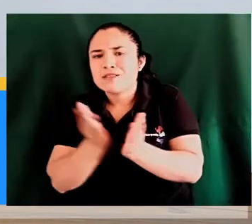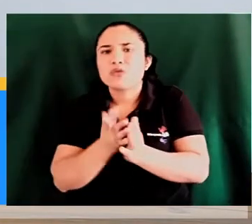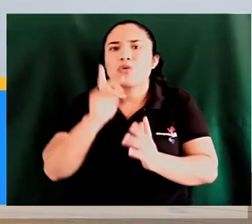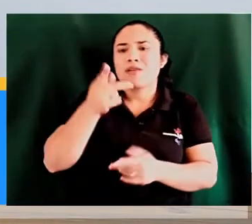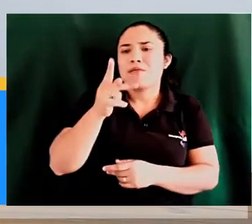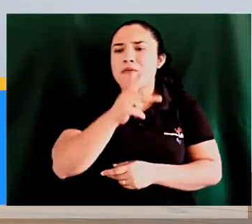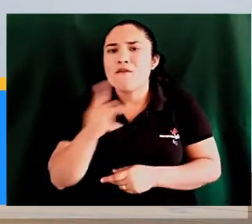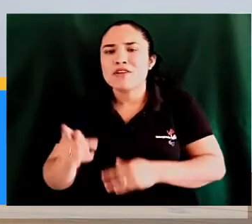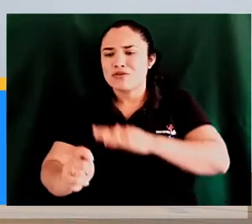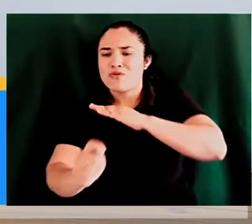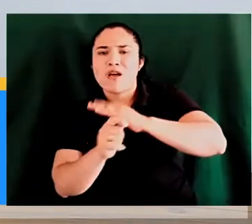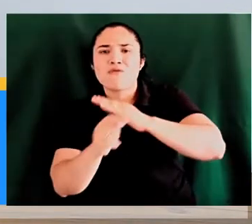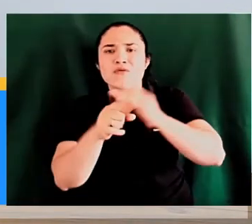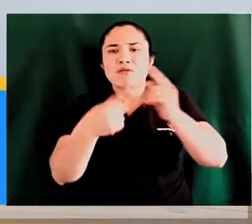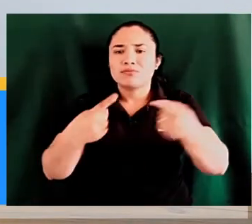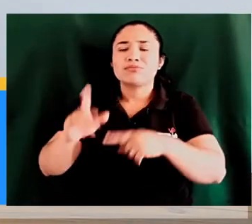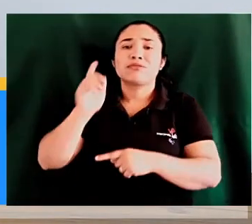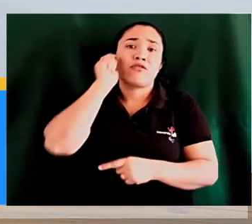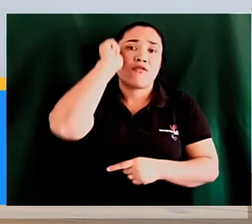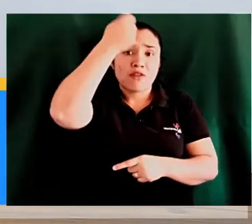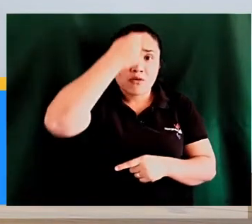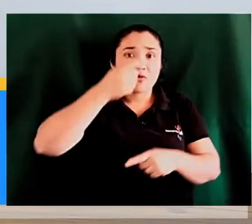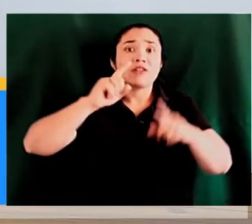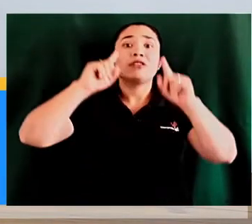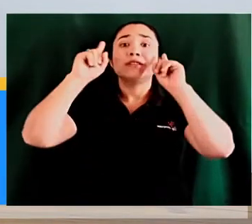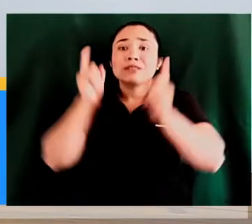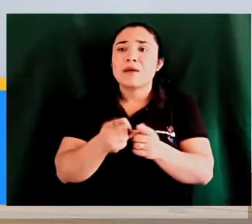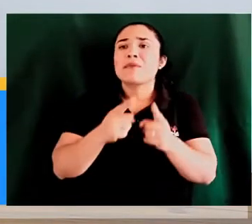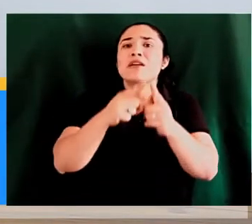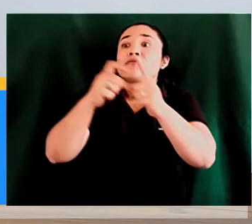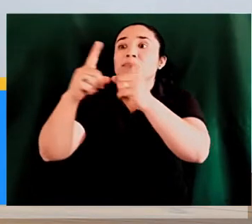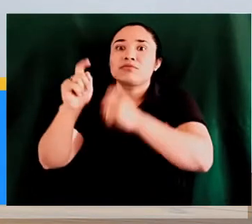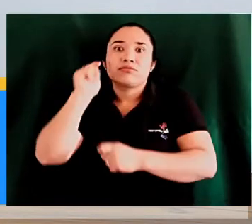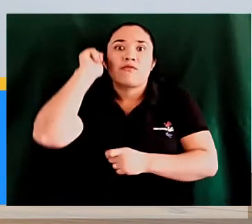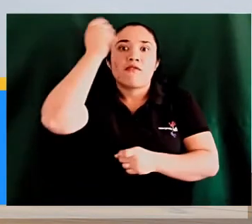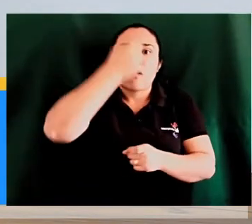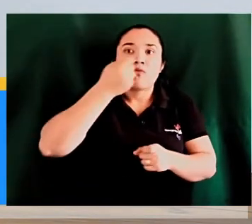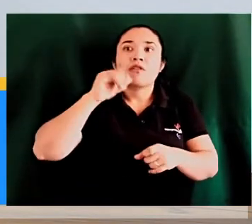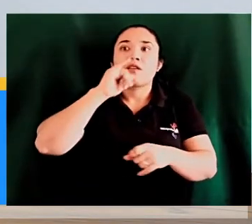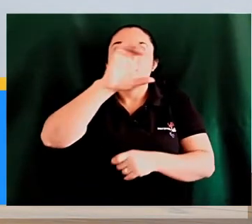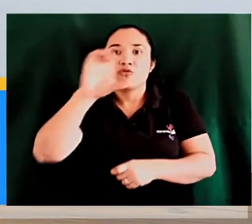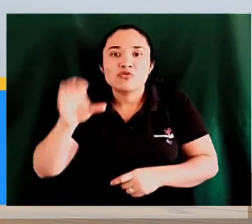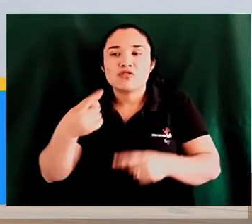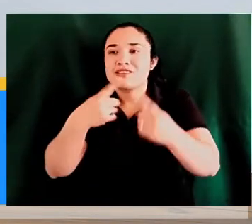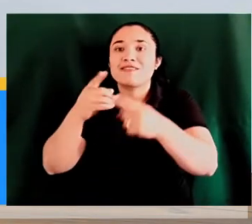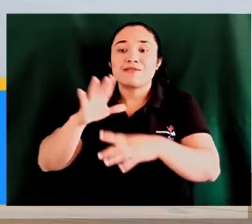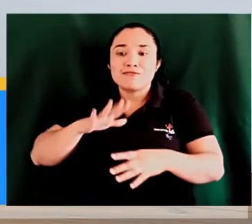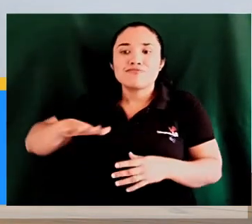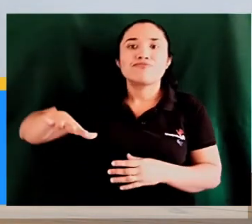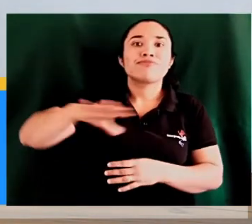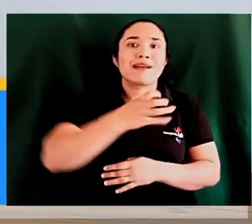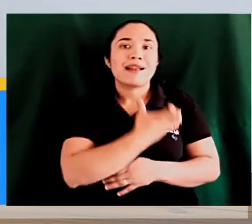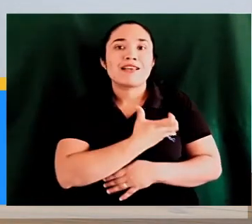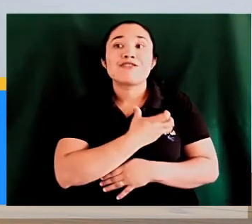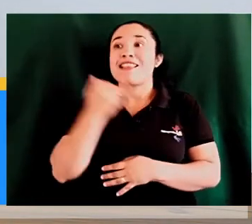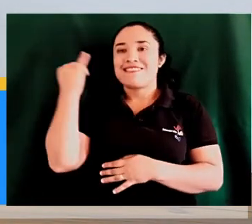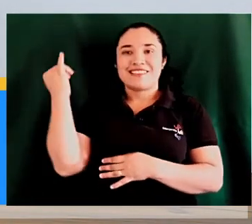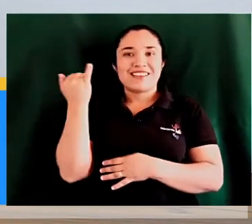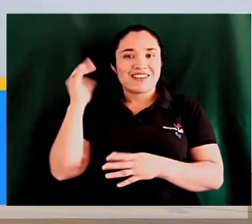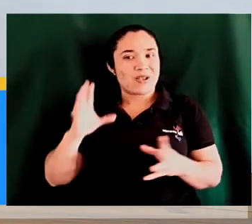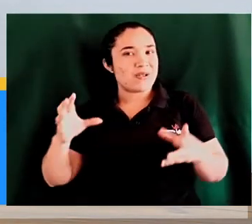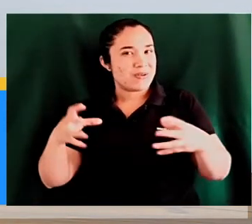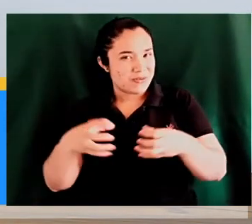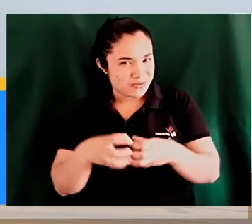posgrado de docentes tanto de la universidad iberoamericana como de universidades y de entidades amigas a nivel